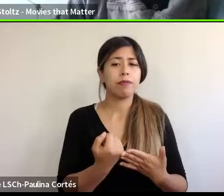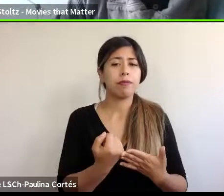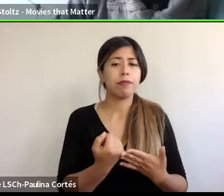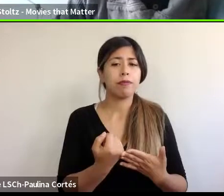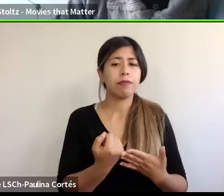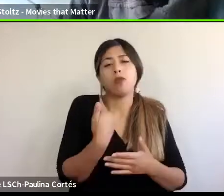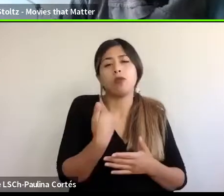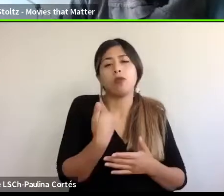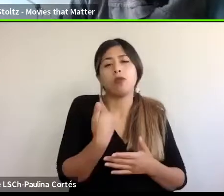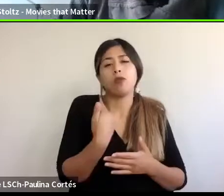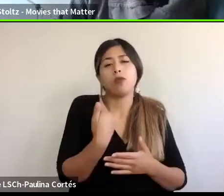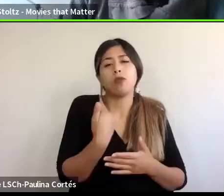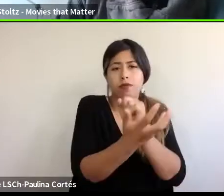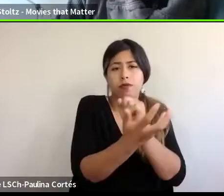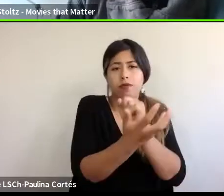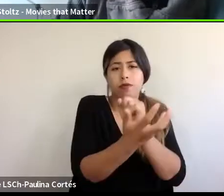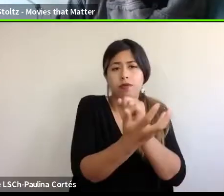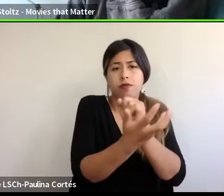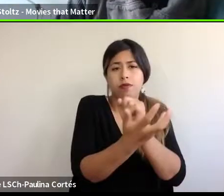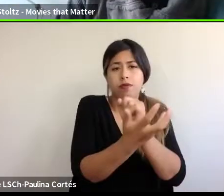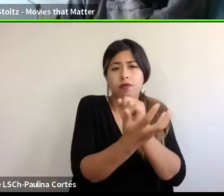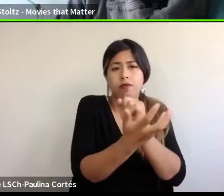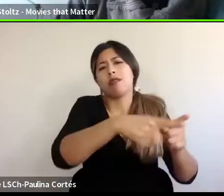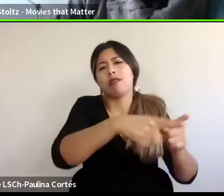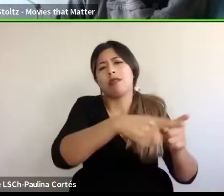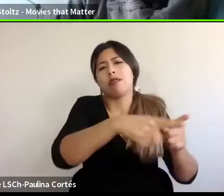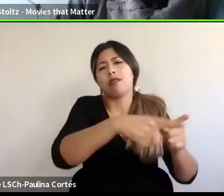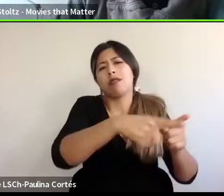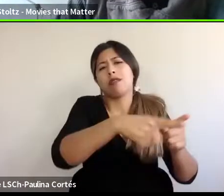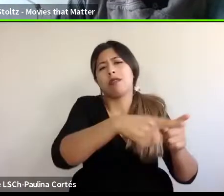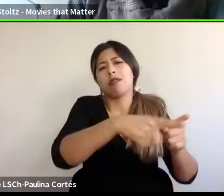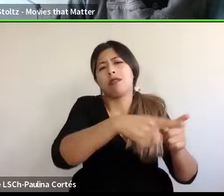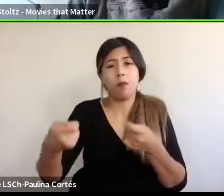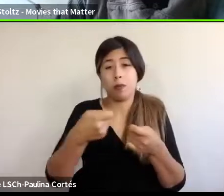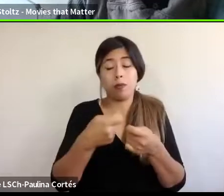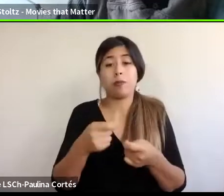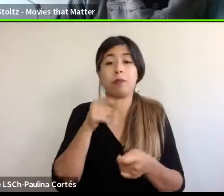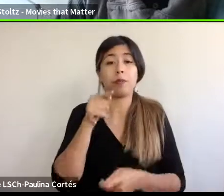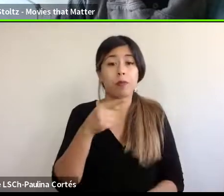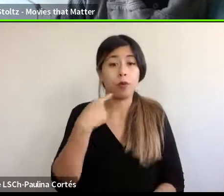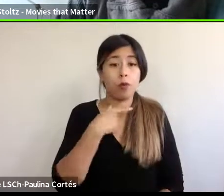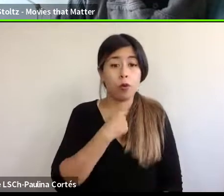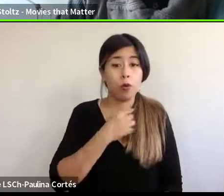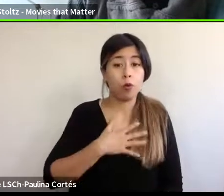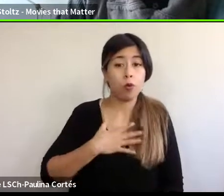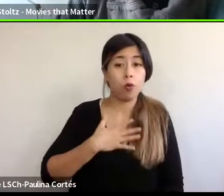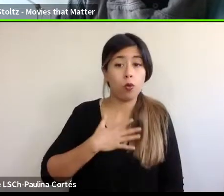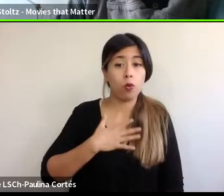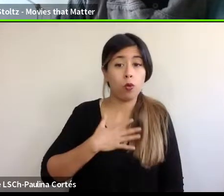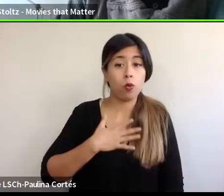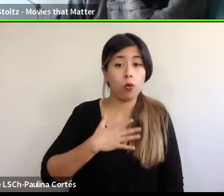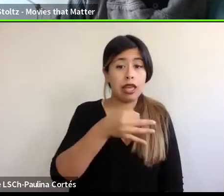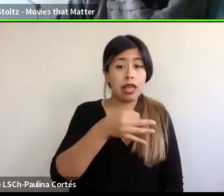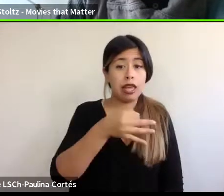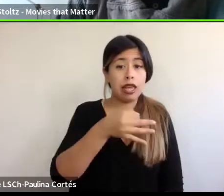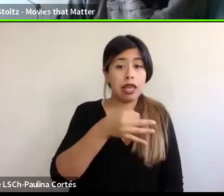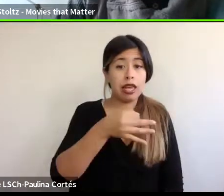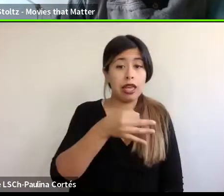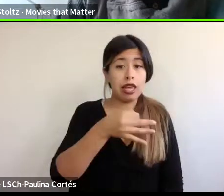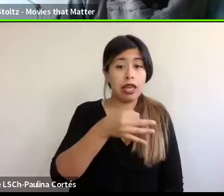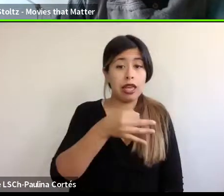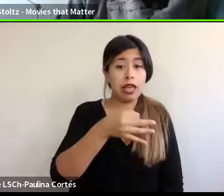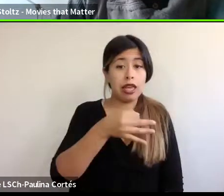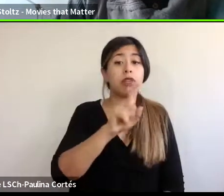Sí, sí, no, perfecto, perfecto, perfecto. Era para iniciar. Yo tengo algunas preguntas, pero ustedes obviamente